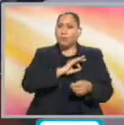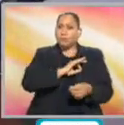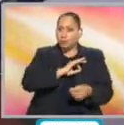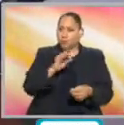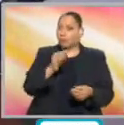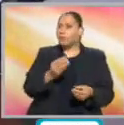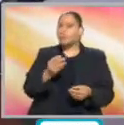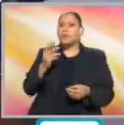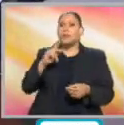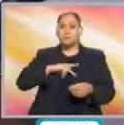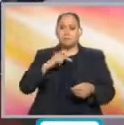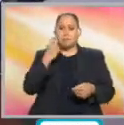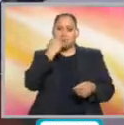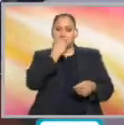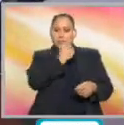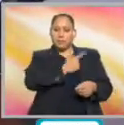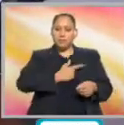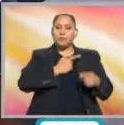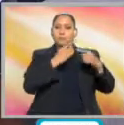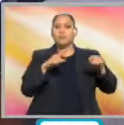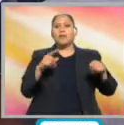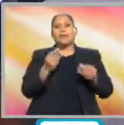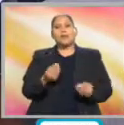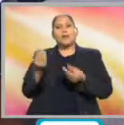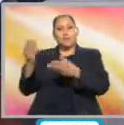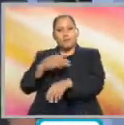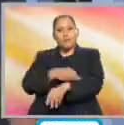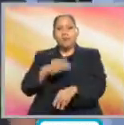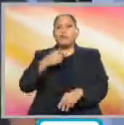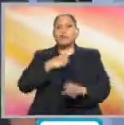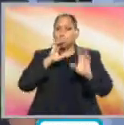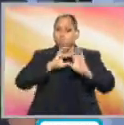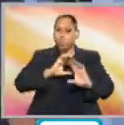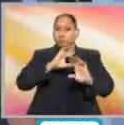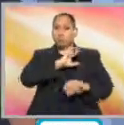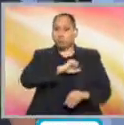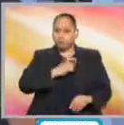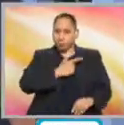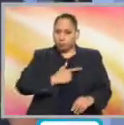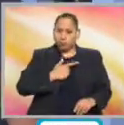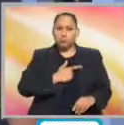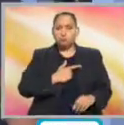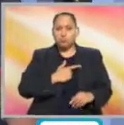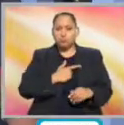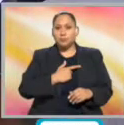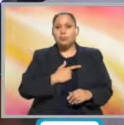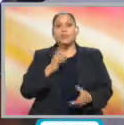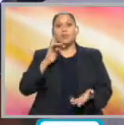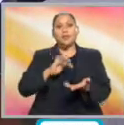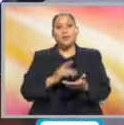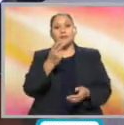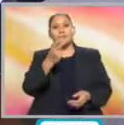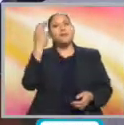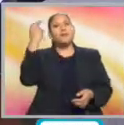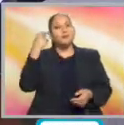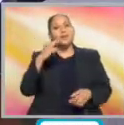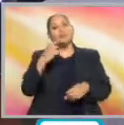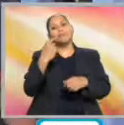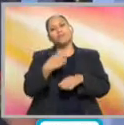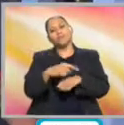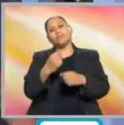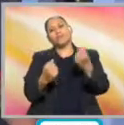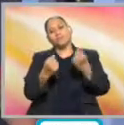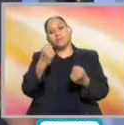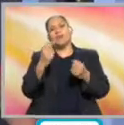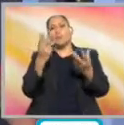compartirle tu gusto musical a la familia. Es muy ¿sí, no? cierto. De hecho, yo tengo canciones favoritas que escuchaba. Que escuchas a tus Gracias padres. a Tus padres, estos o a viajes los en carretera hermanos con mis mayores. padres. Es muy